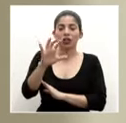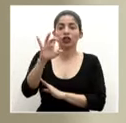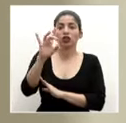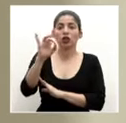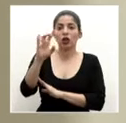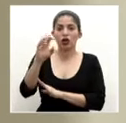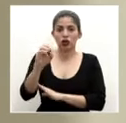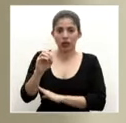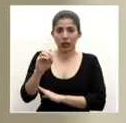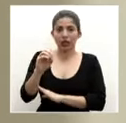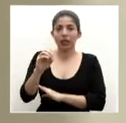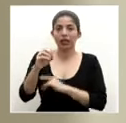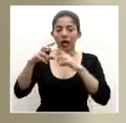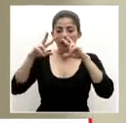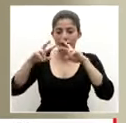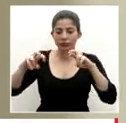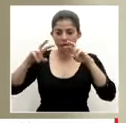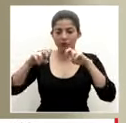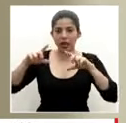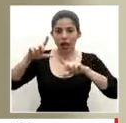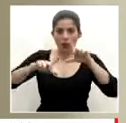23.580 muestras.